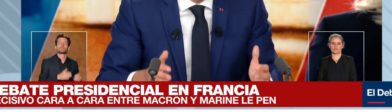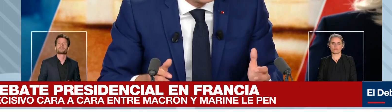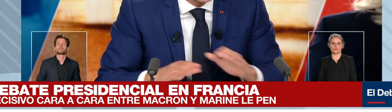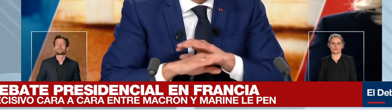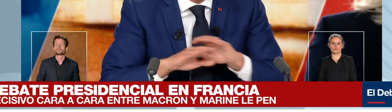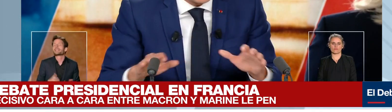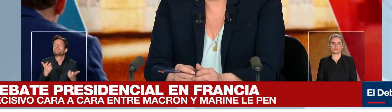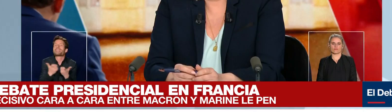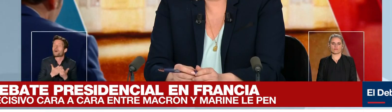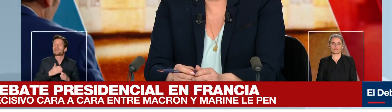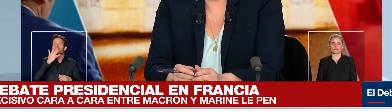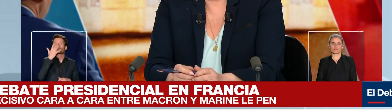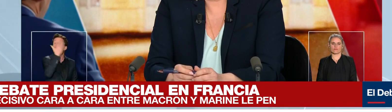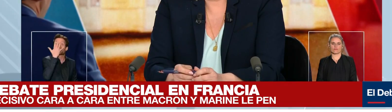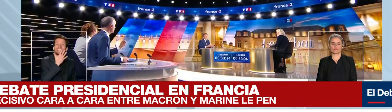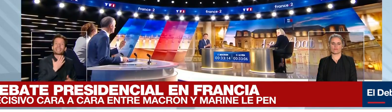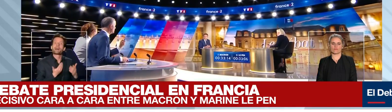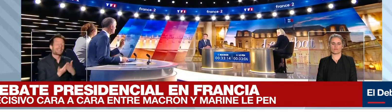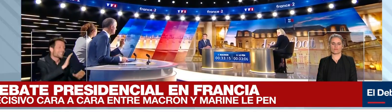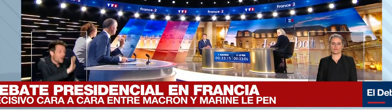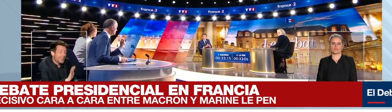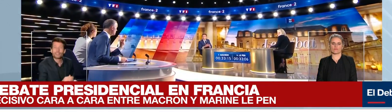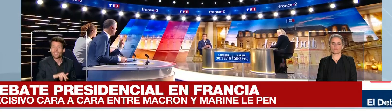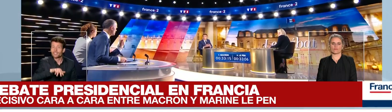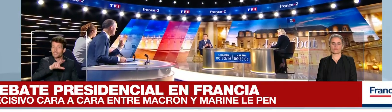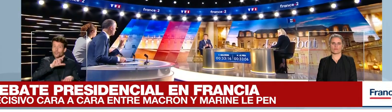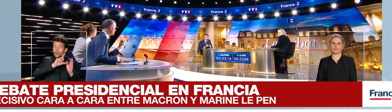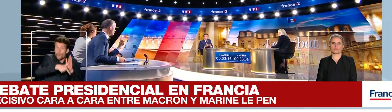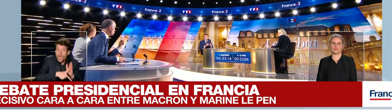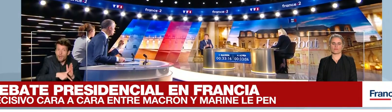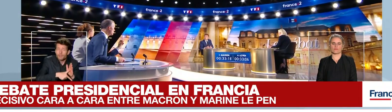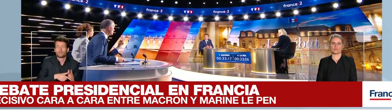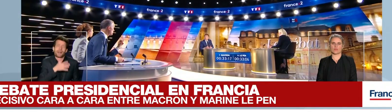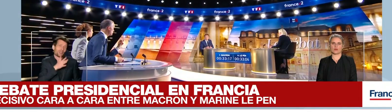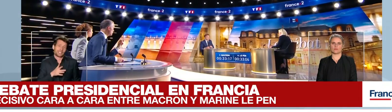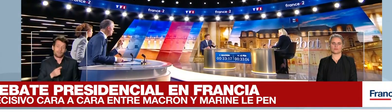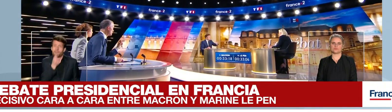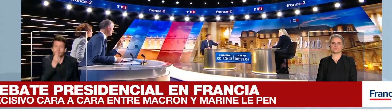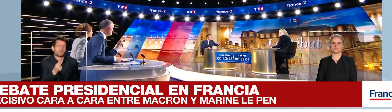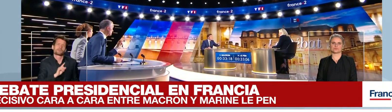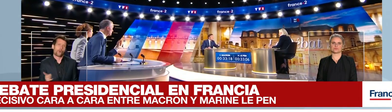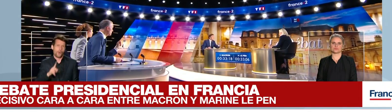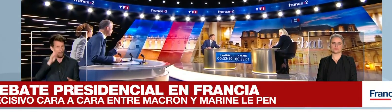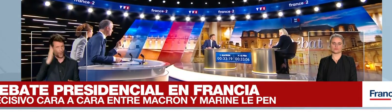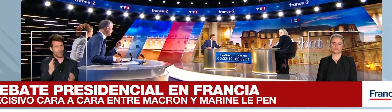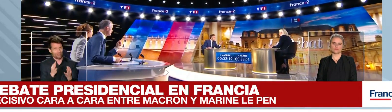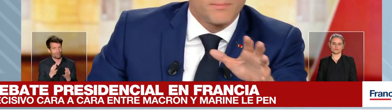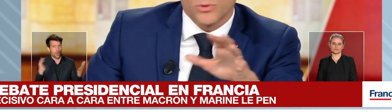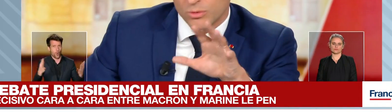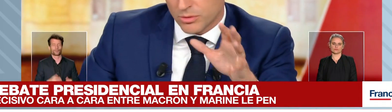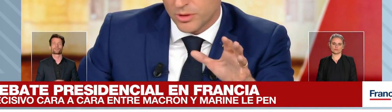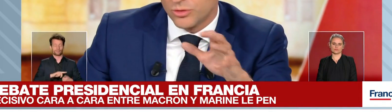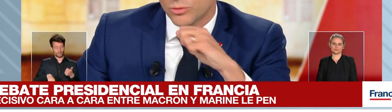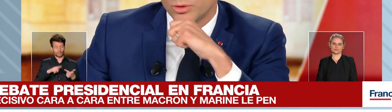es cierto que se pueda hacer el baño en media hora. Lo segundo es poder desarrollar controles y medios.